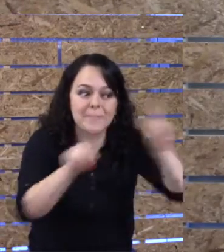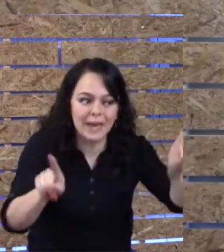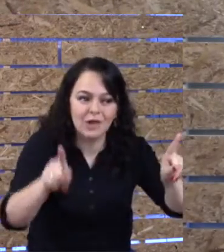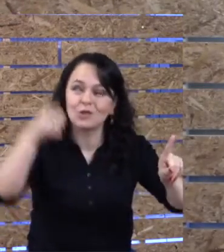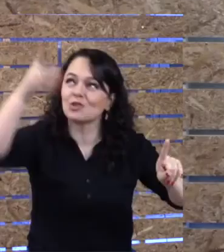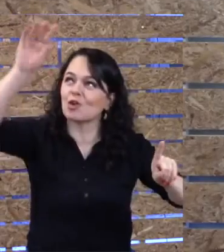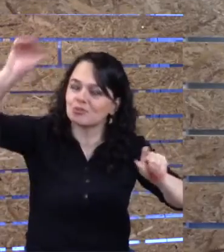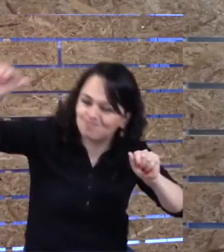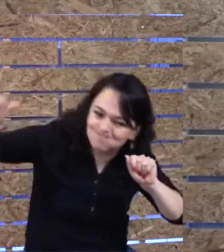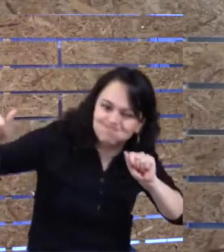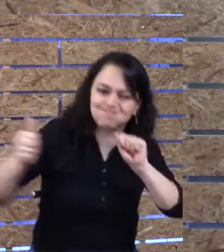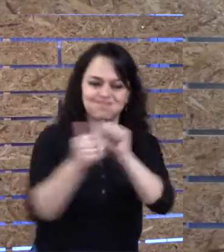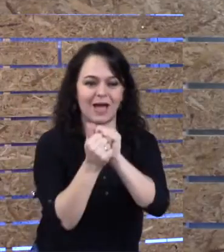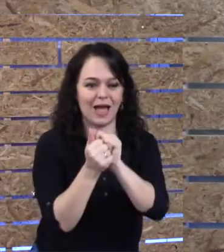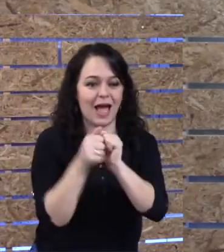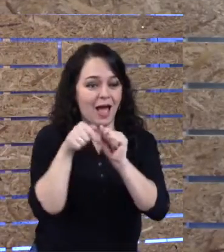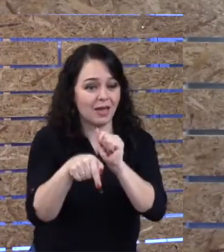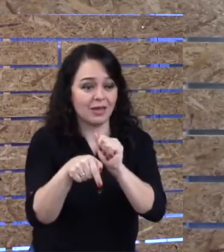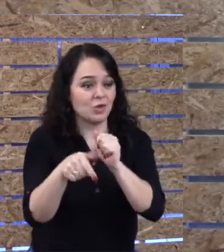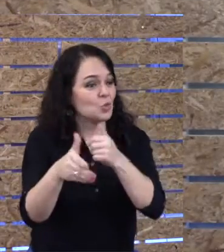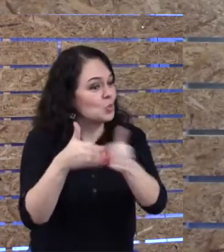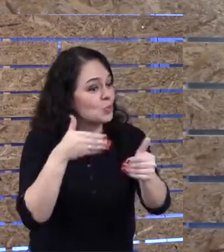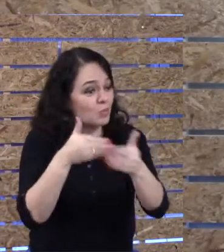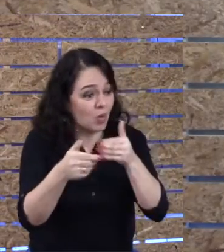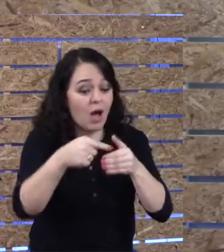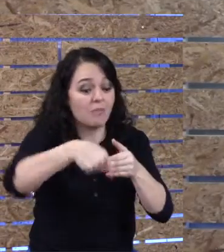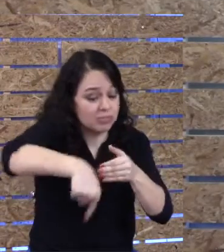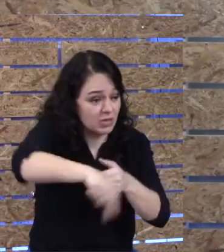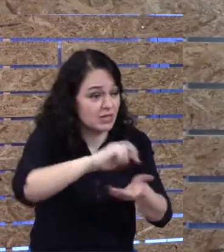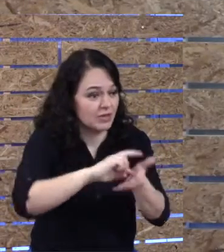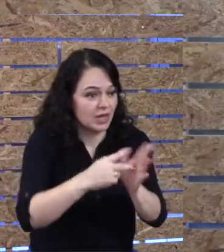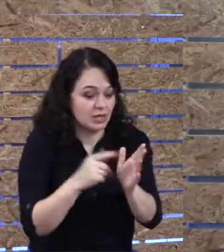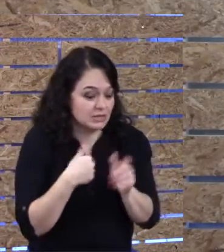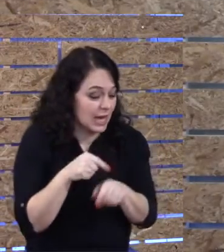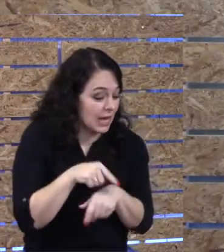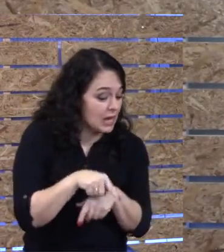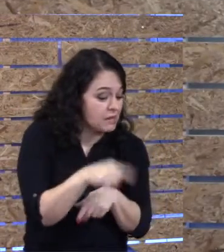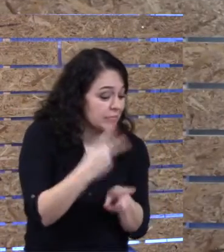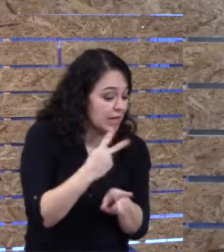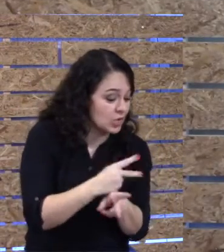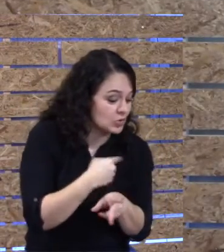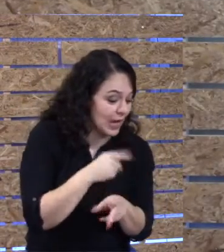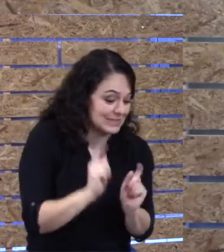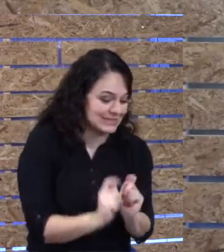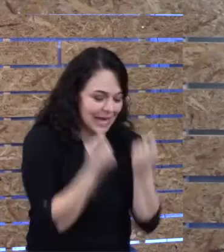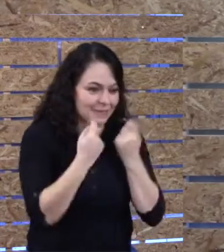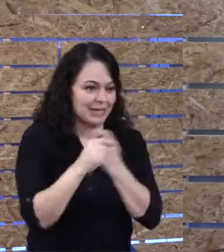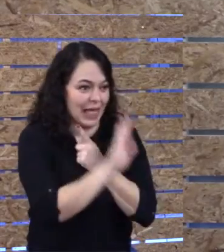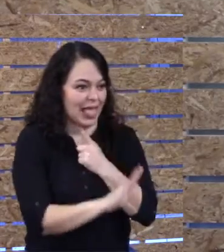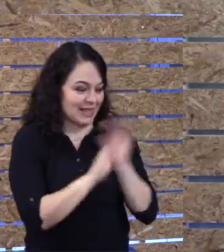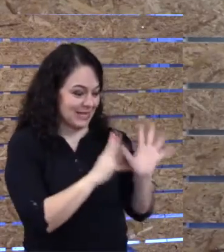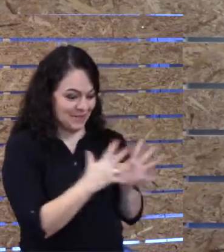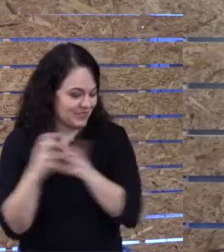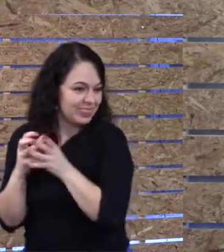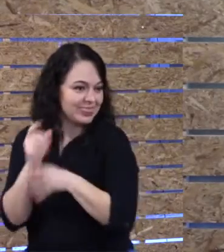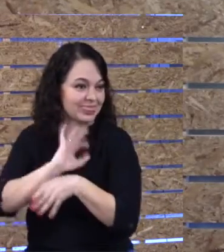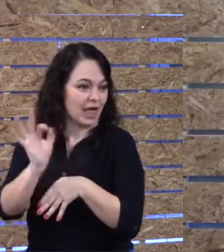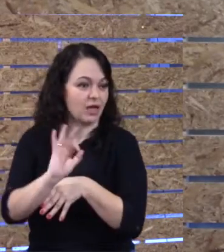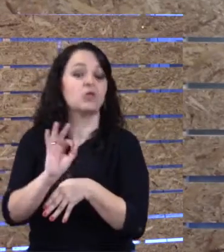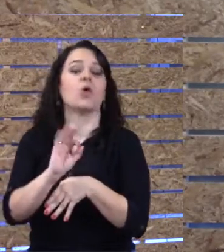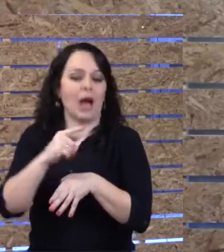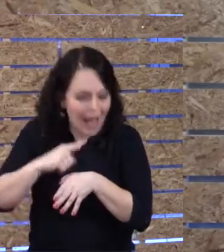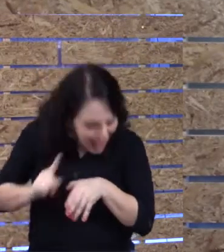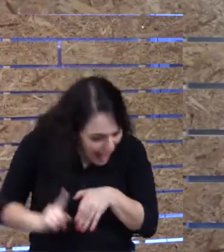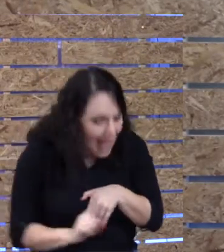Como una promesa hecha a cualquiera que la quiera recibir. Solo basta que abras mi chat y ya te llegará esa